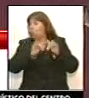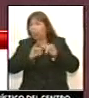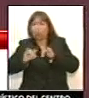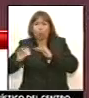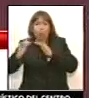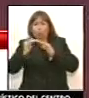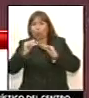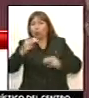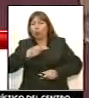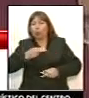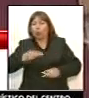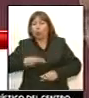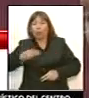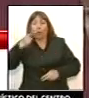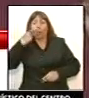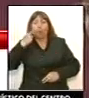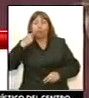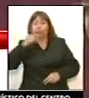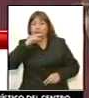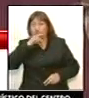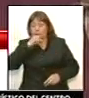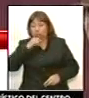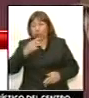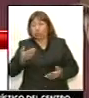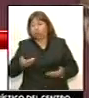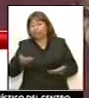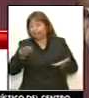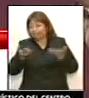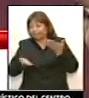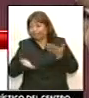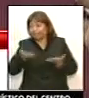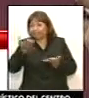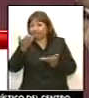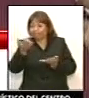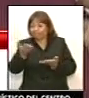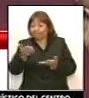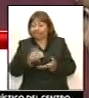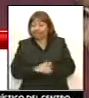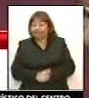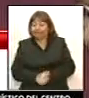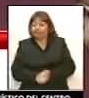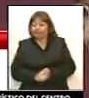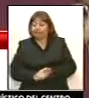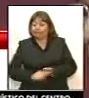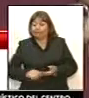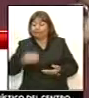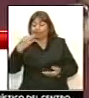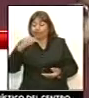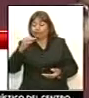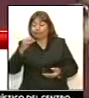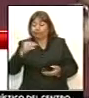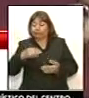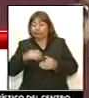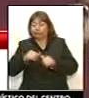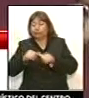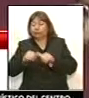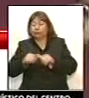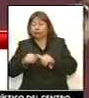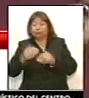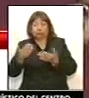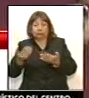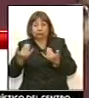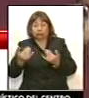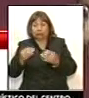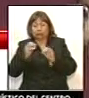y tenemos que tener los mismos derechos. En esa tarea han estado atrasados los derechos de la mujer por centurias y eso es lo que